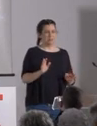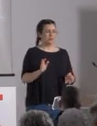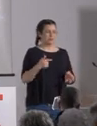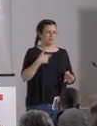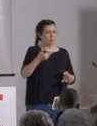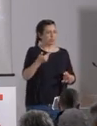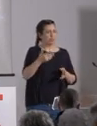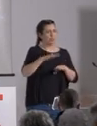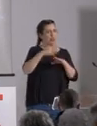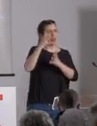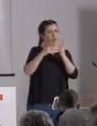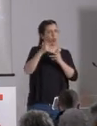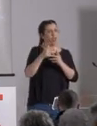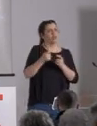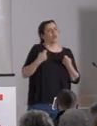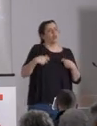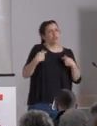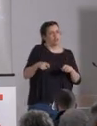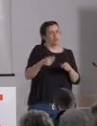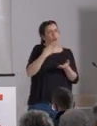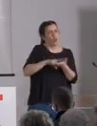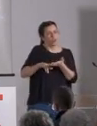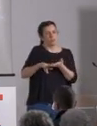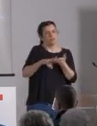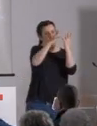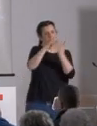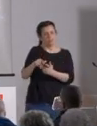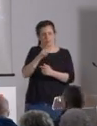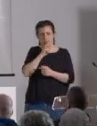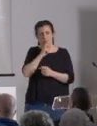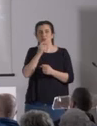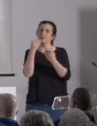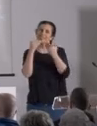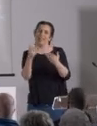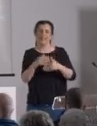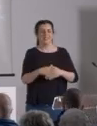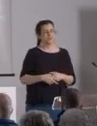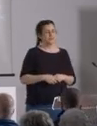calcular los costes y las cuotas. Gracias.